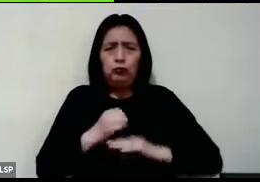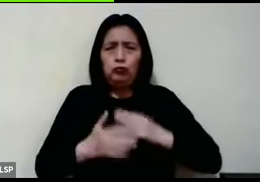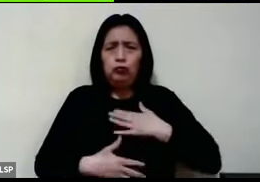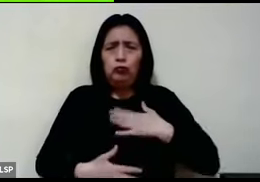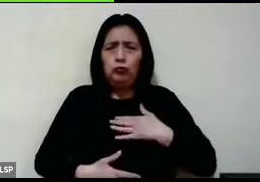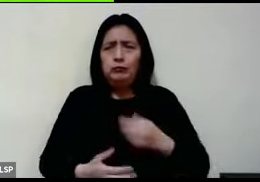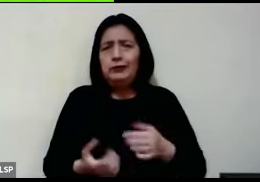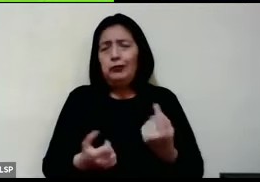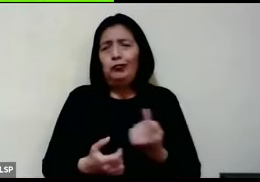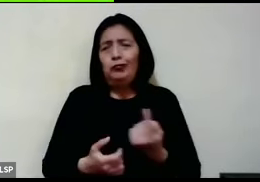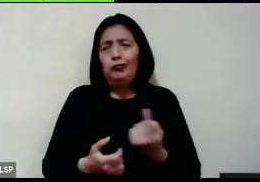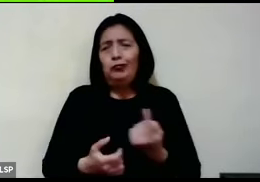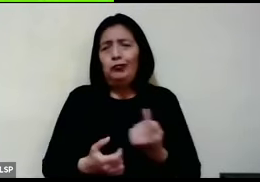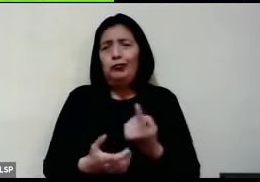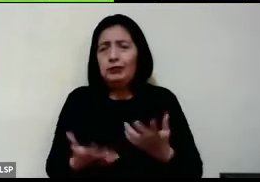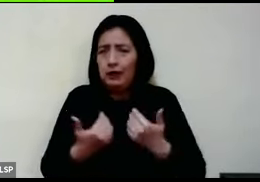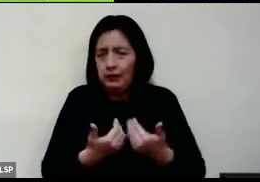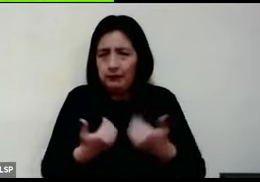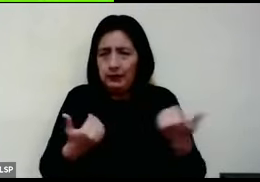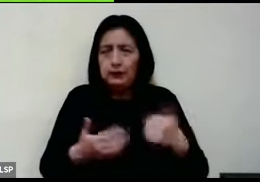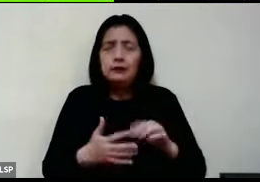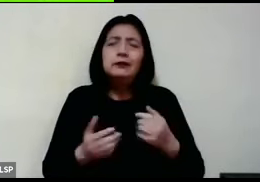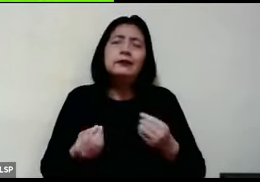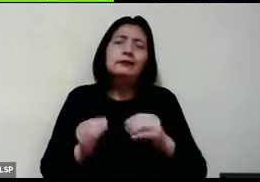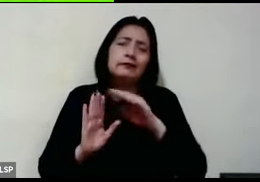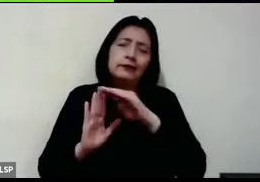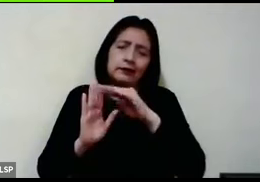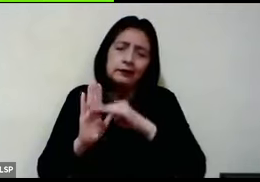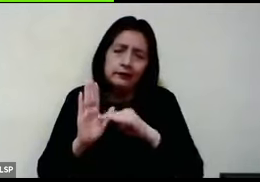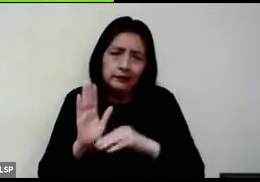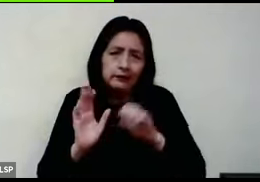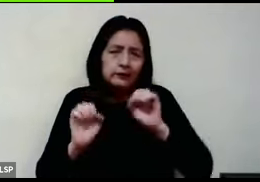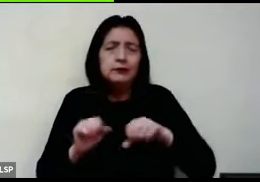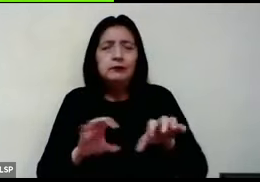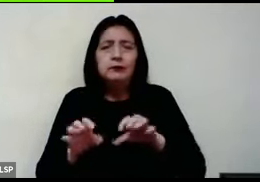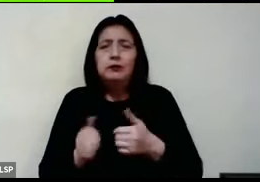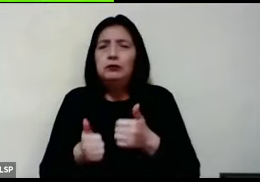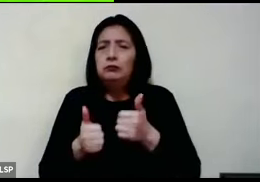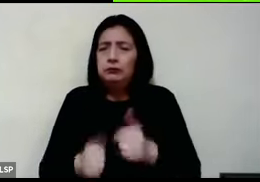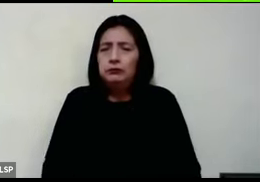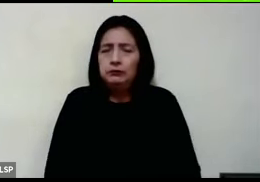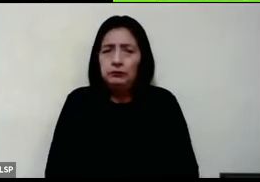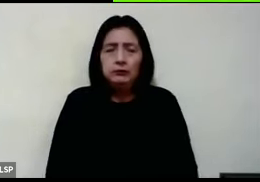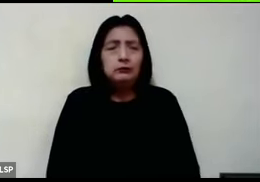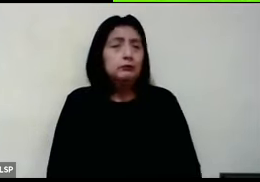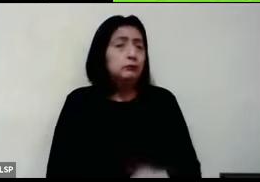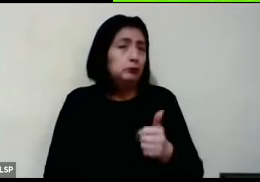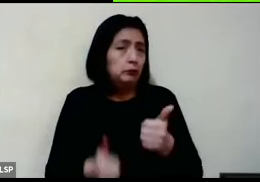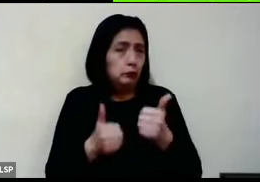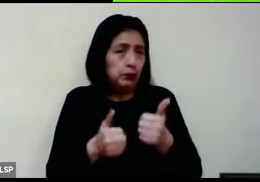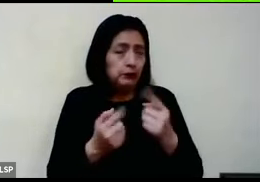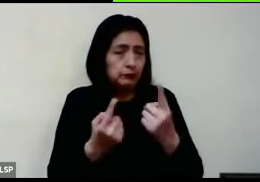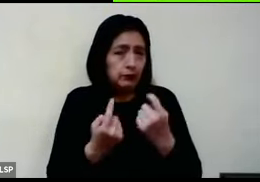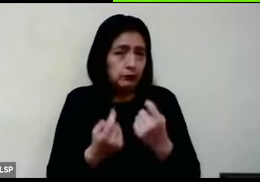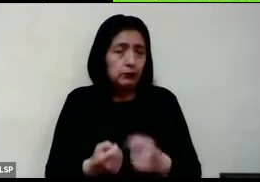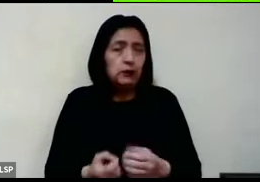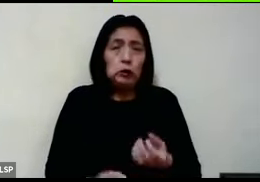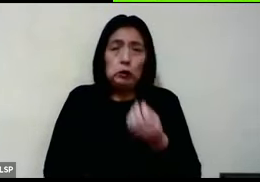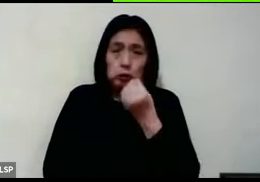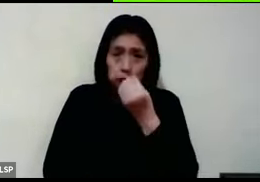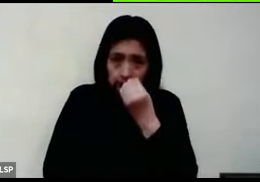el momento, muy aparte de los protocolos que estamos cumpliendo de forma cabal? Muy bien, excelente pregunta.